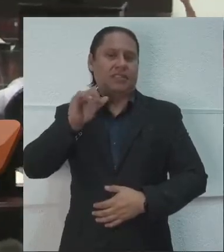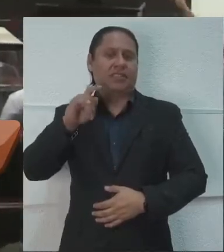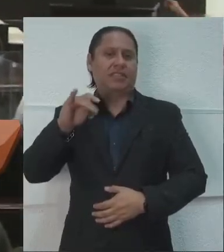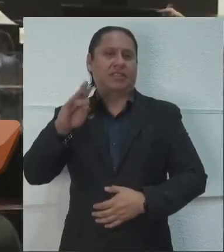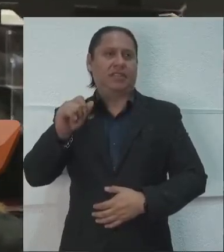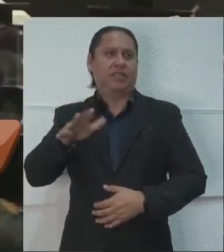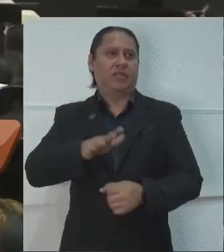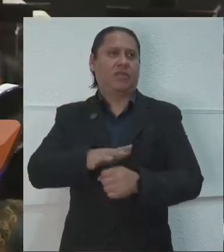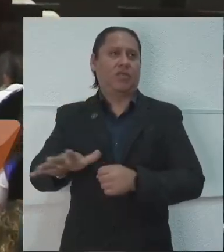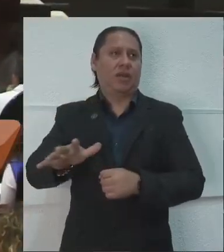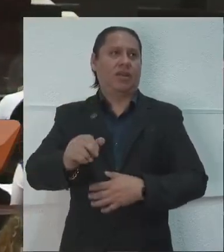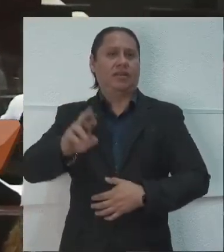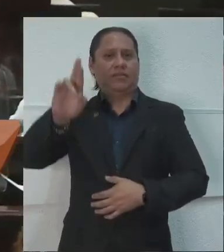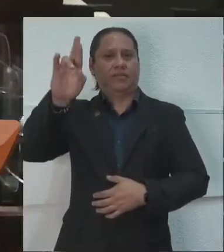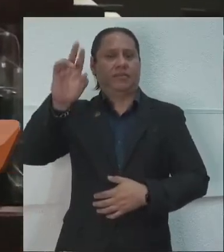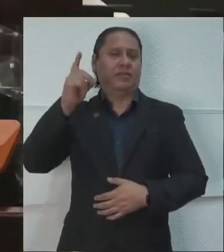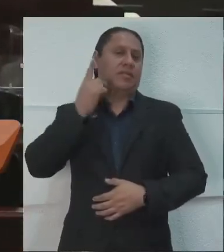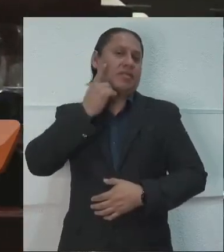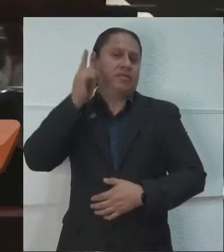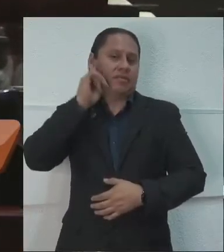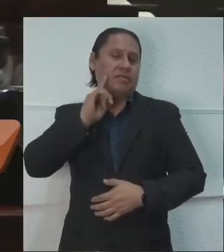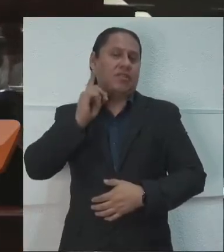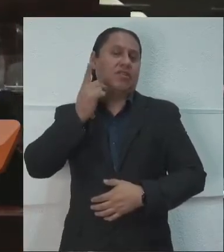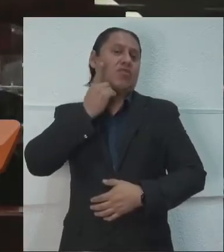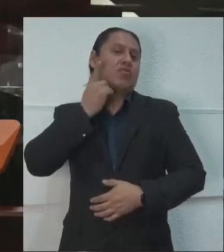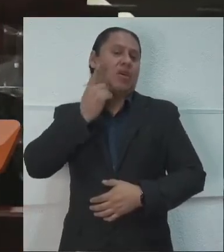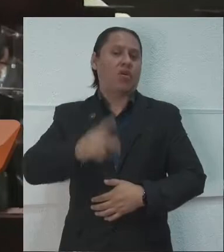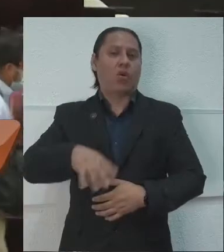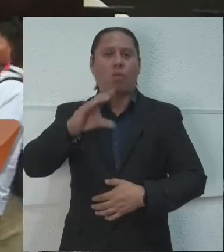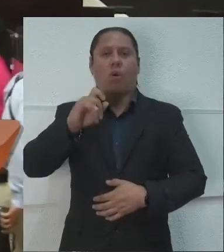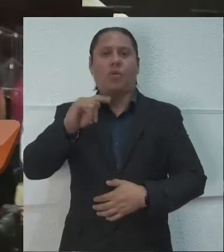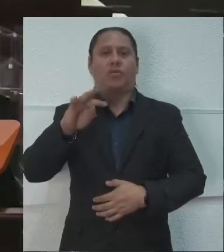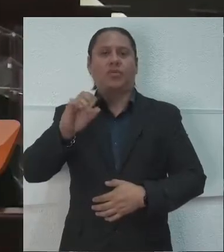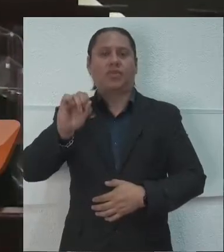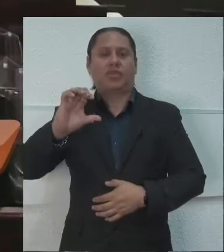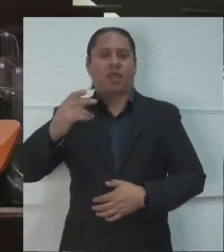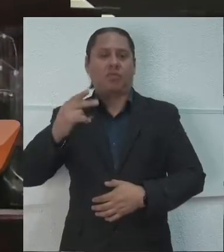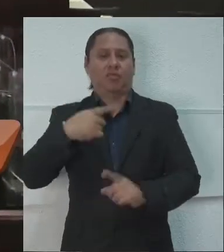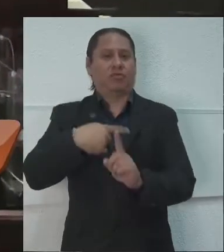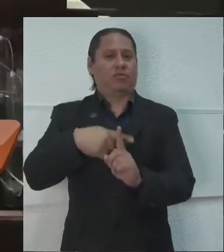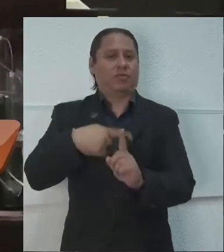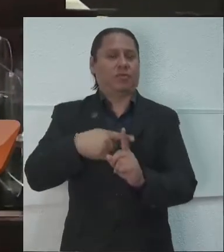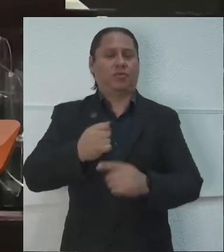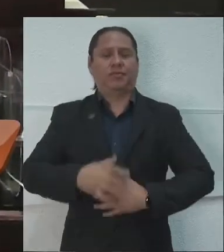¿En qué sentido su participación, diputado Cuauhtémoc?